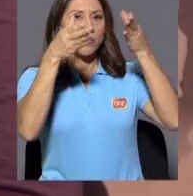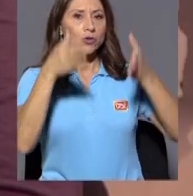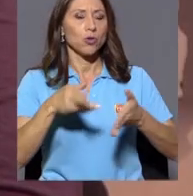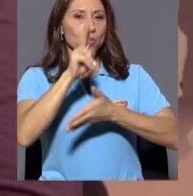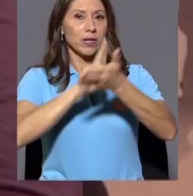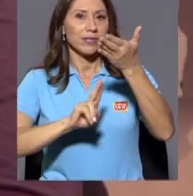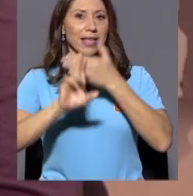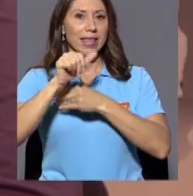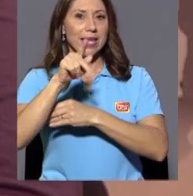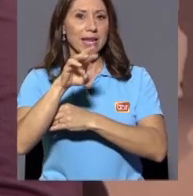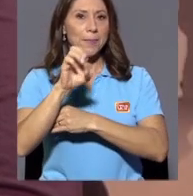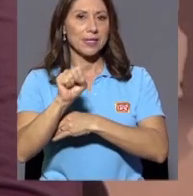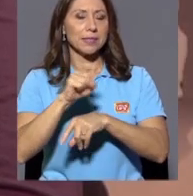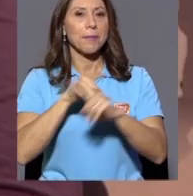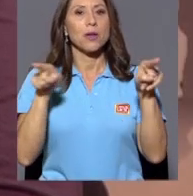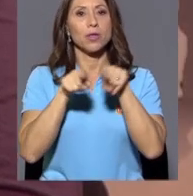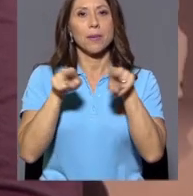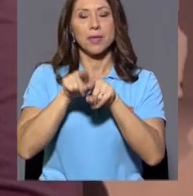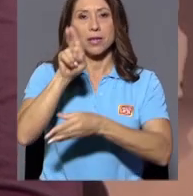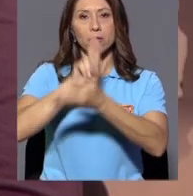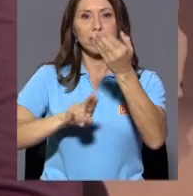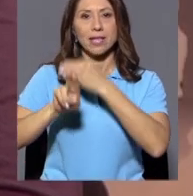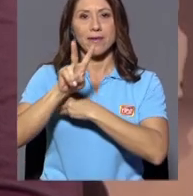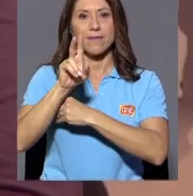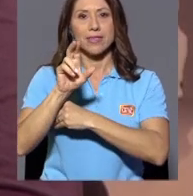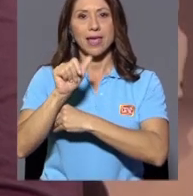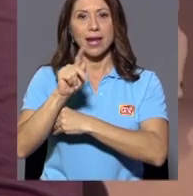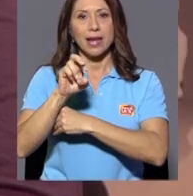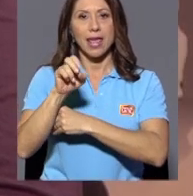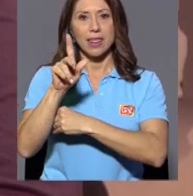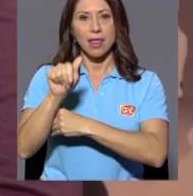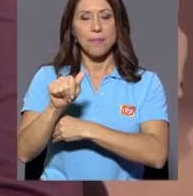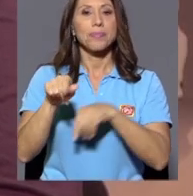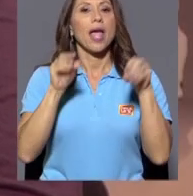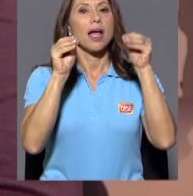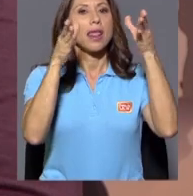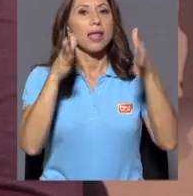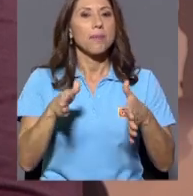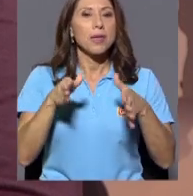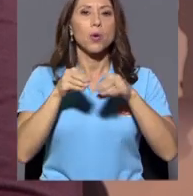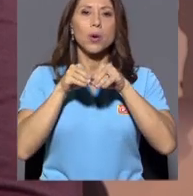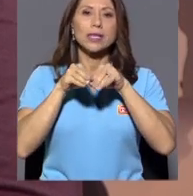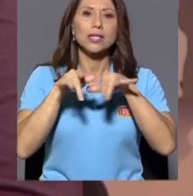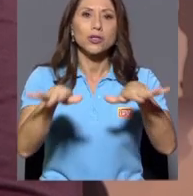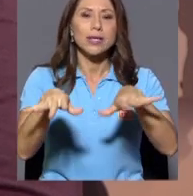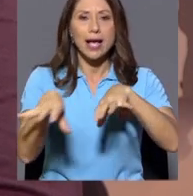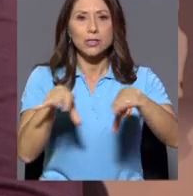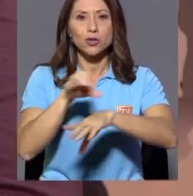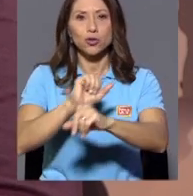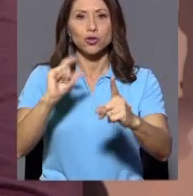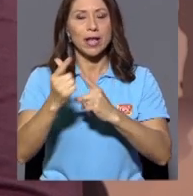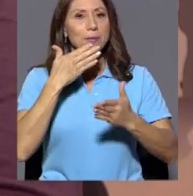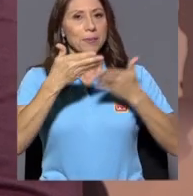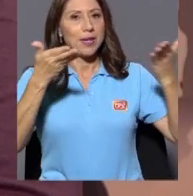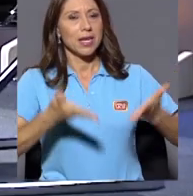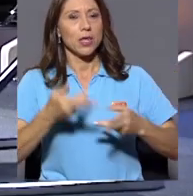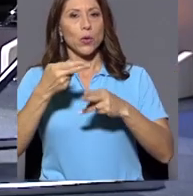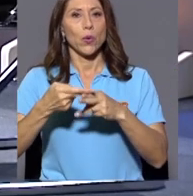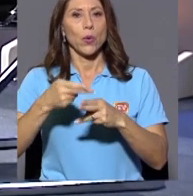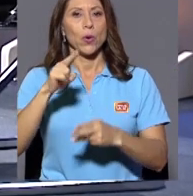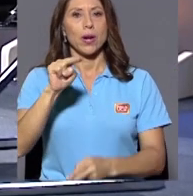de la universidad de quilmes pero también profesor en la universidad de avellaneda académico extensionista hombre de acción social